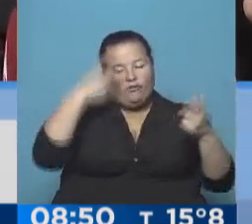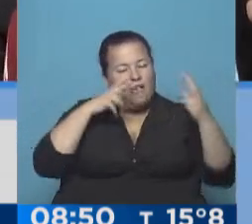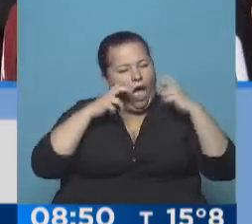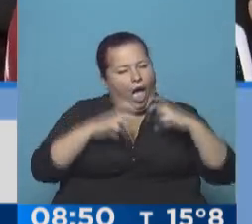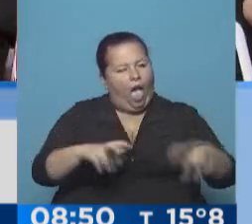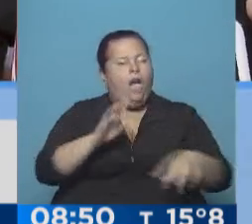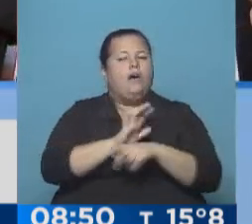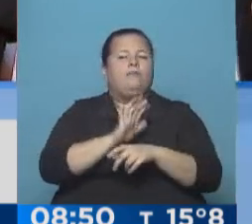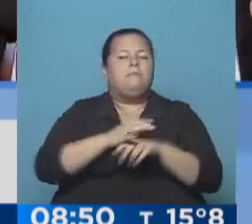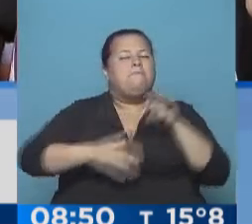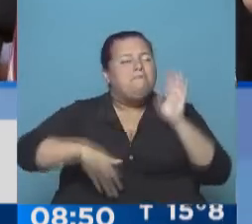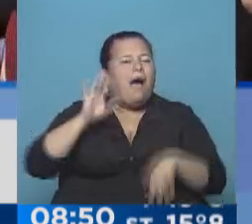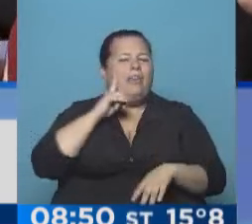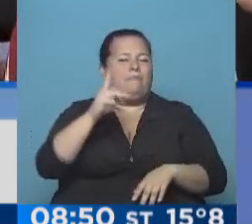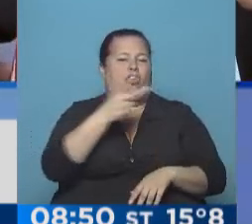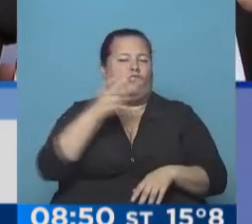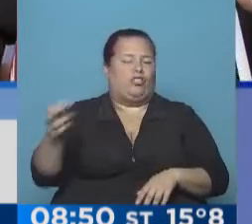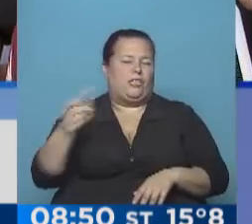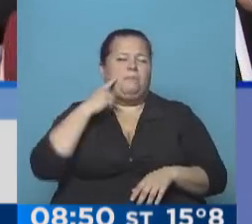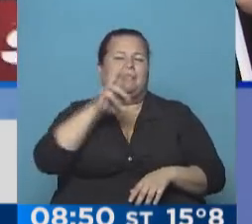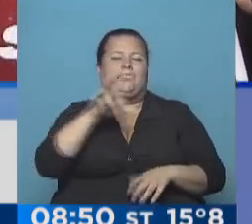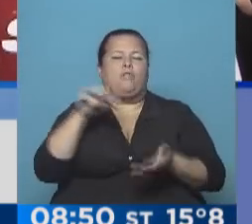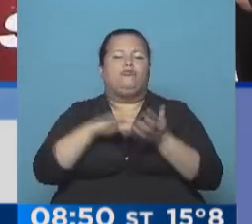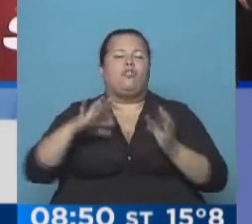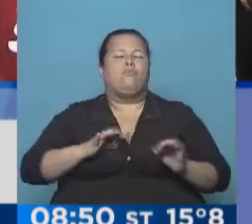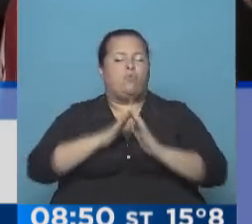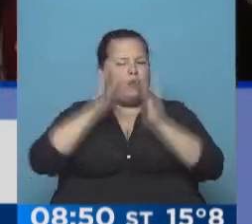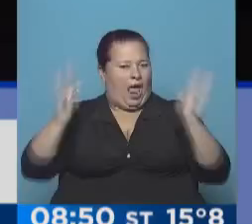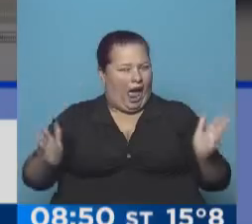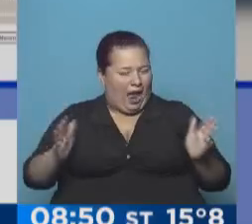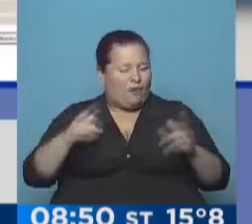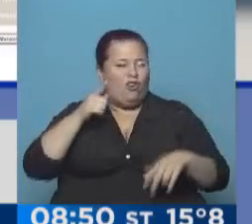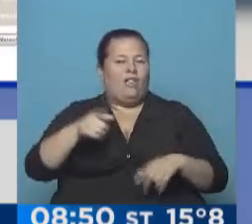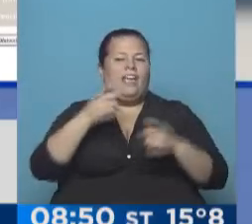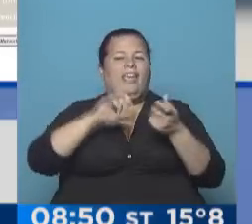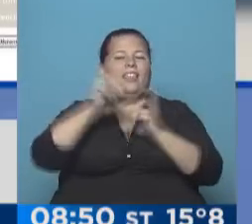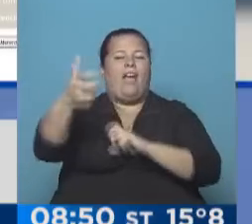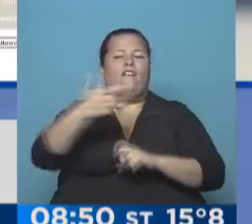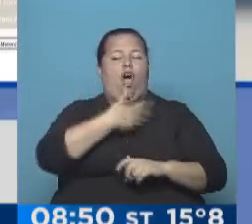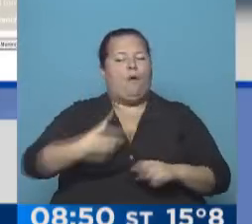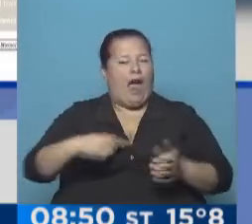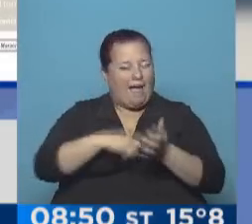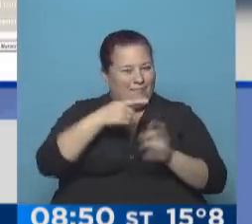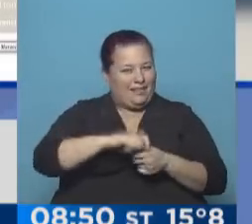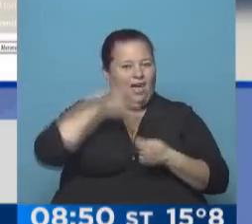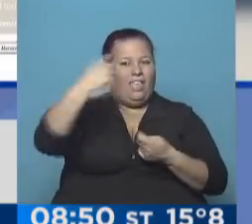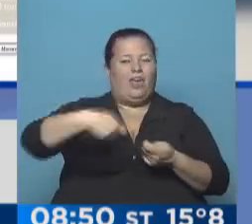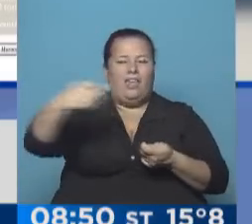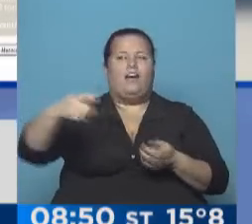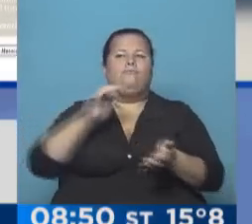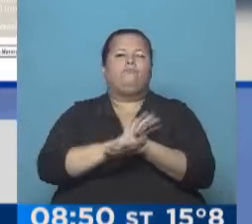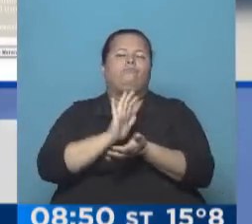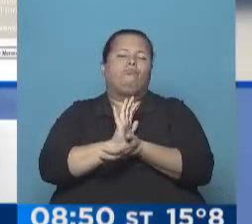en prácticamente más de 1.200, 1.300 millones anuales, wow, que transfiere el gobierno de la ciudad bajo